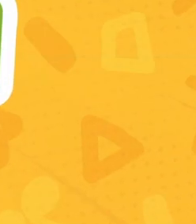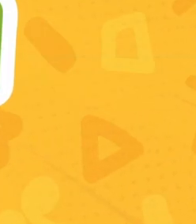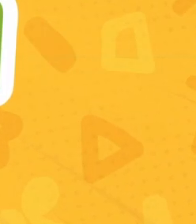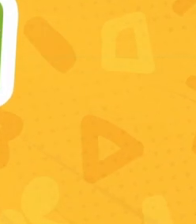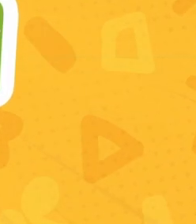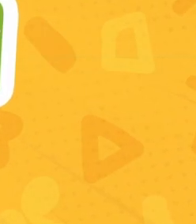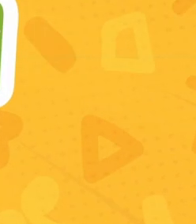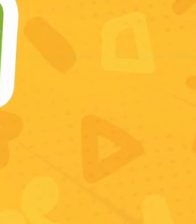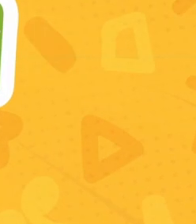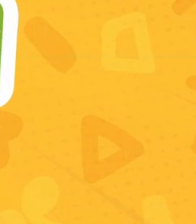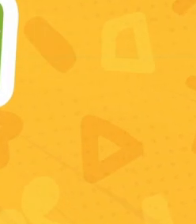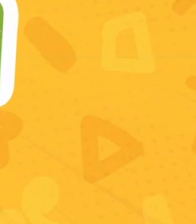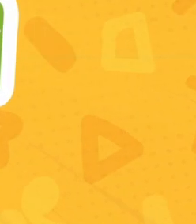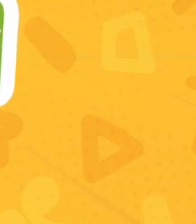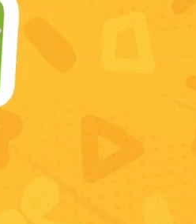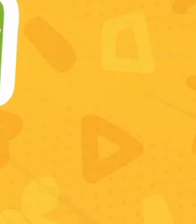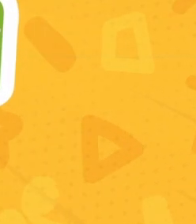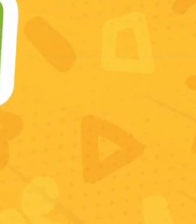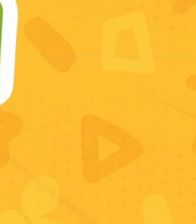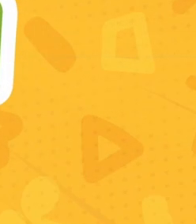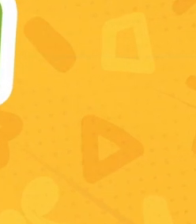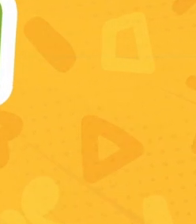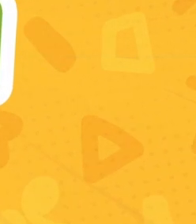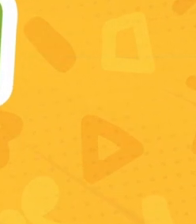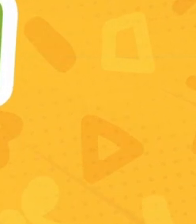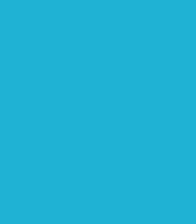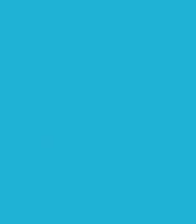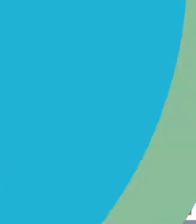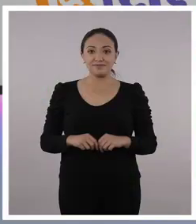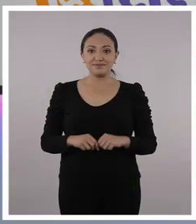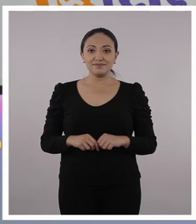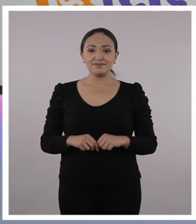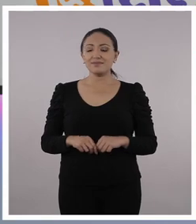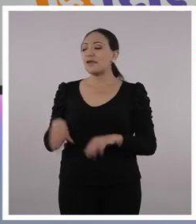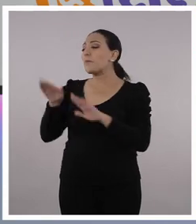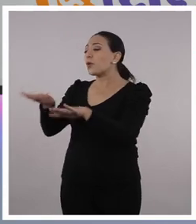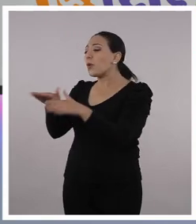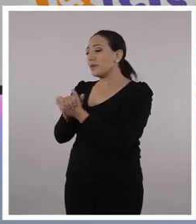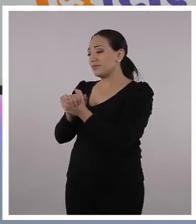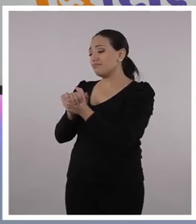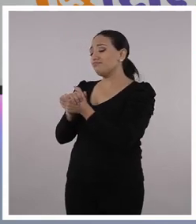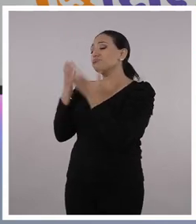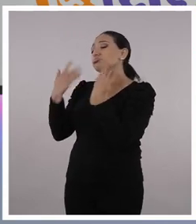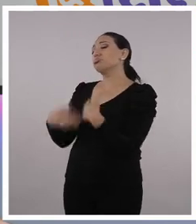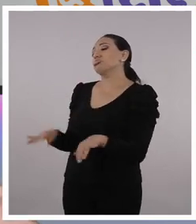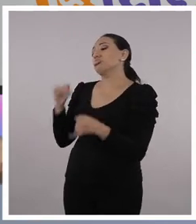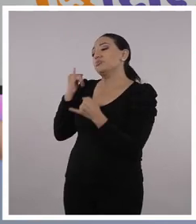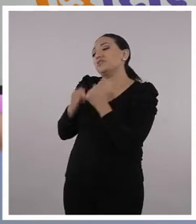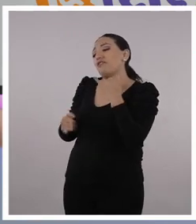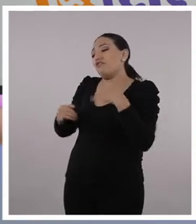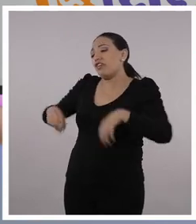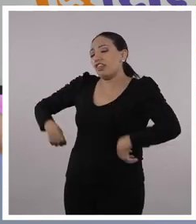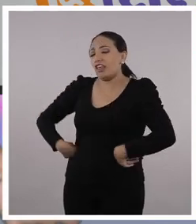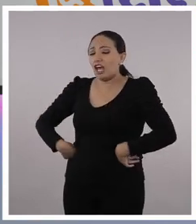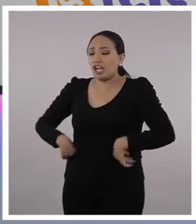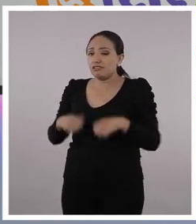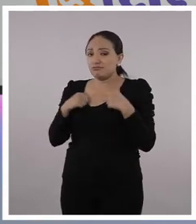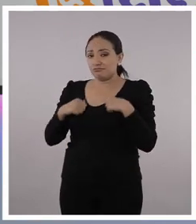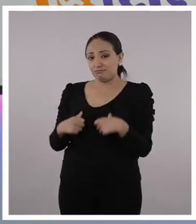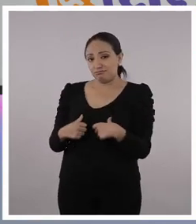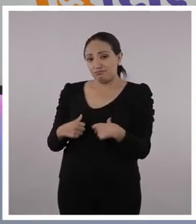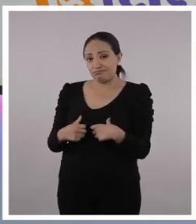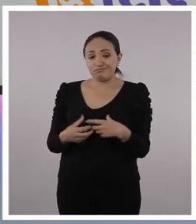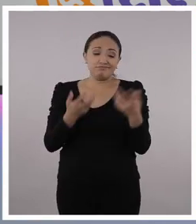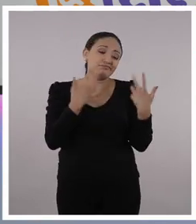Profe Monse, Llegamos al final de nuestro programa. Se